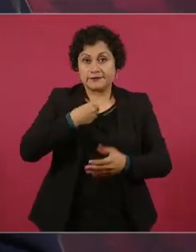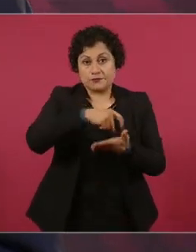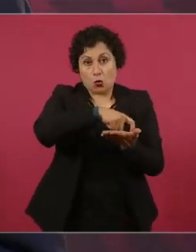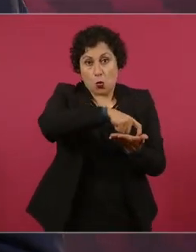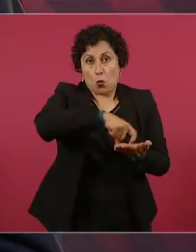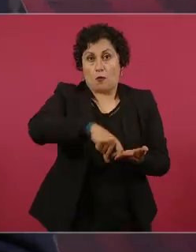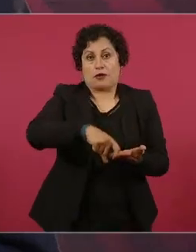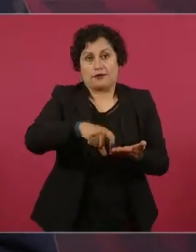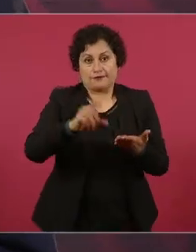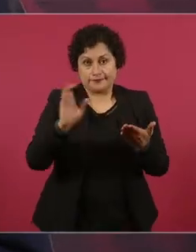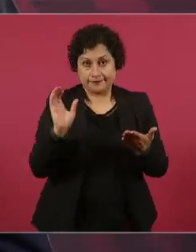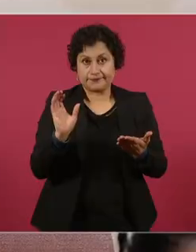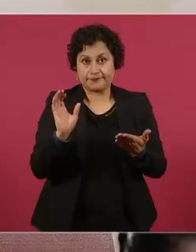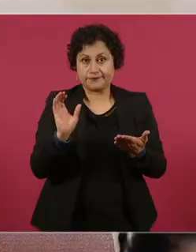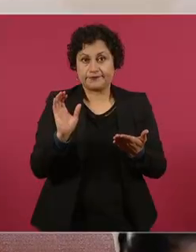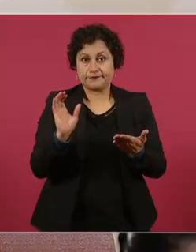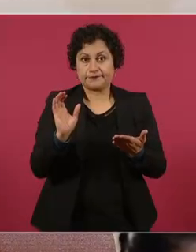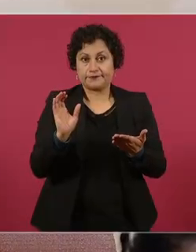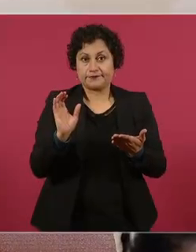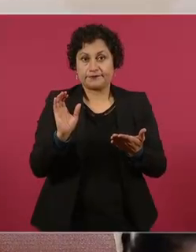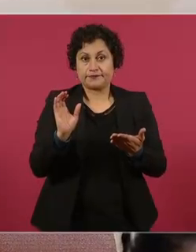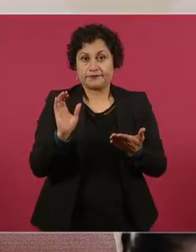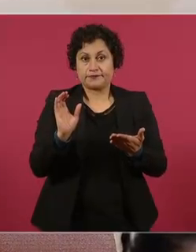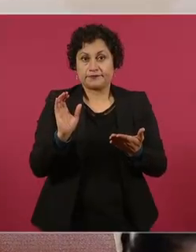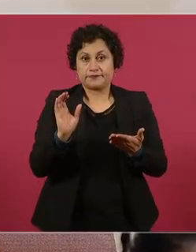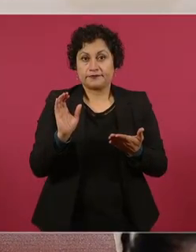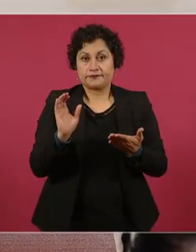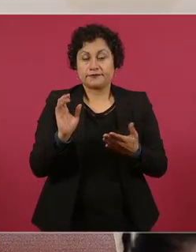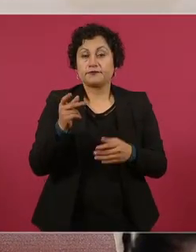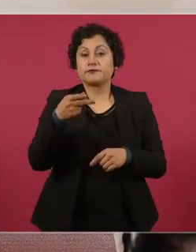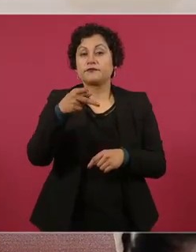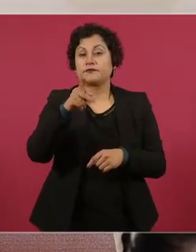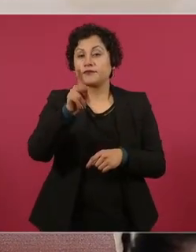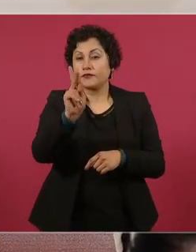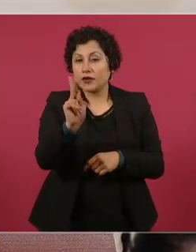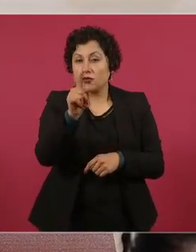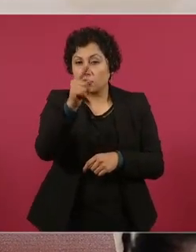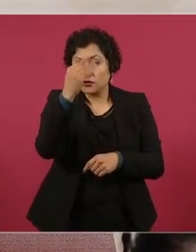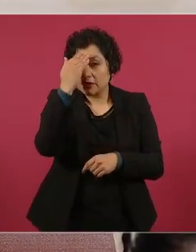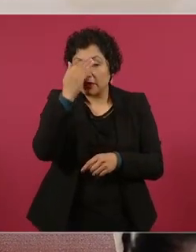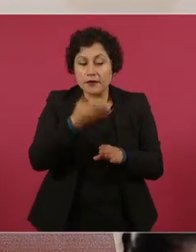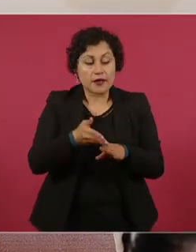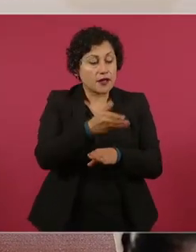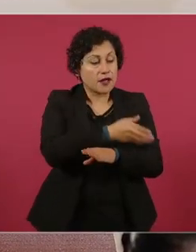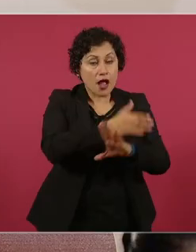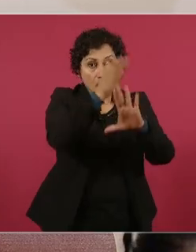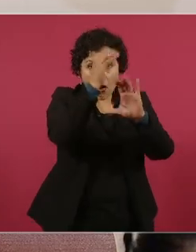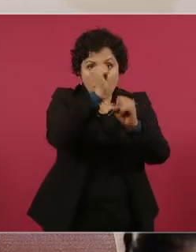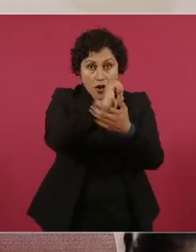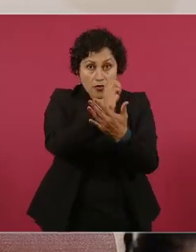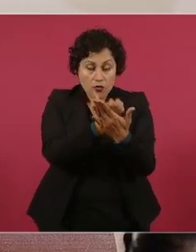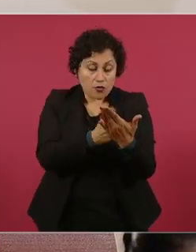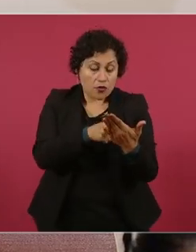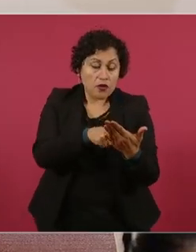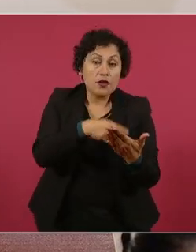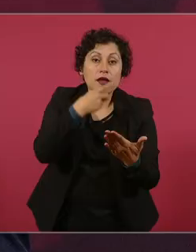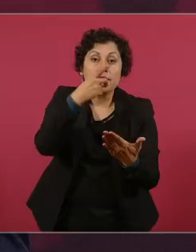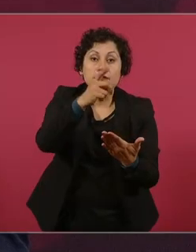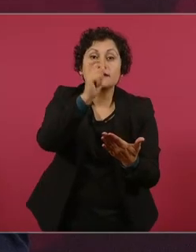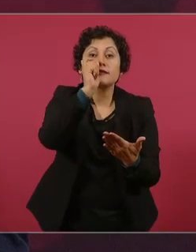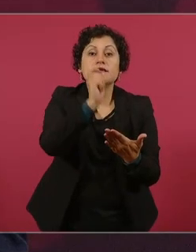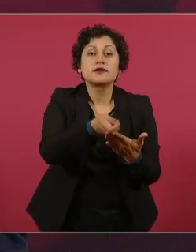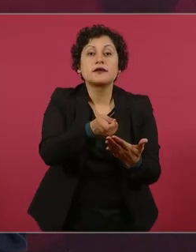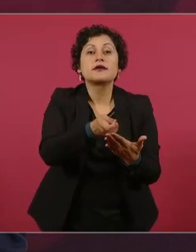¿saben cuánto está en el convenio que tenemos que pagar a veinte años? 160